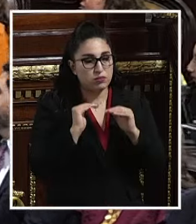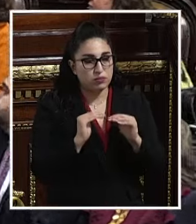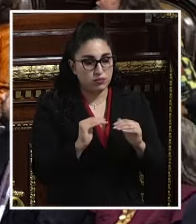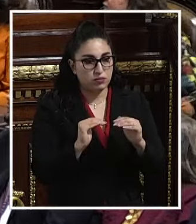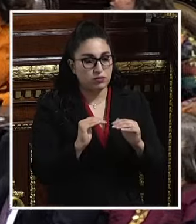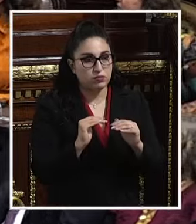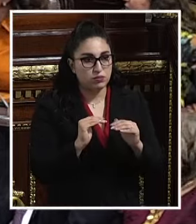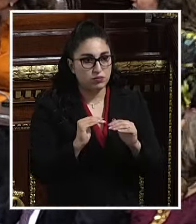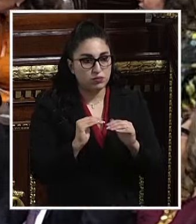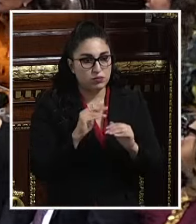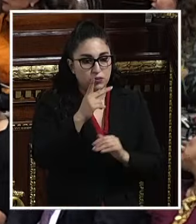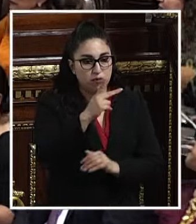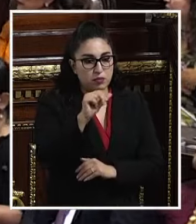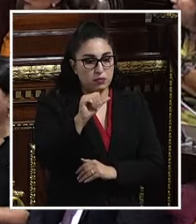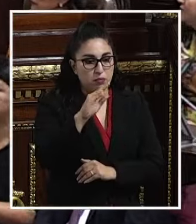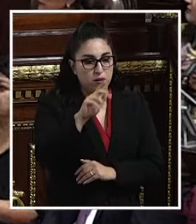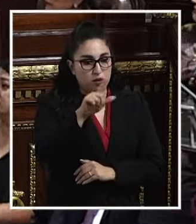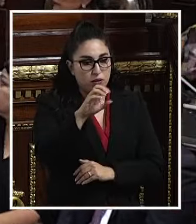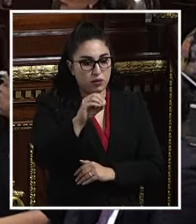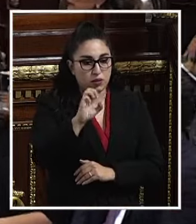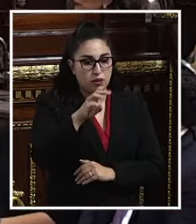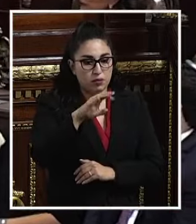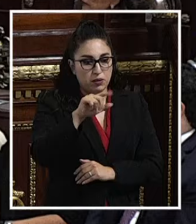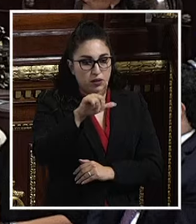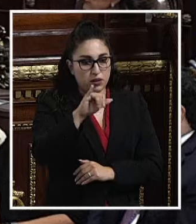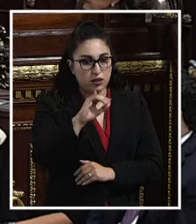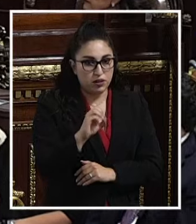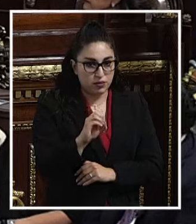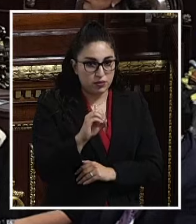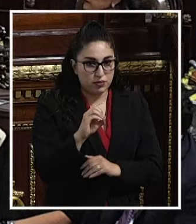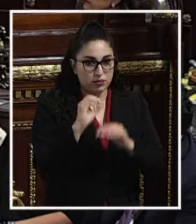Buen día, Paulo Emilio García González, presente.